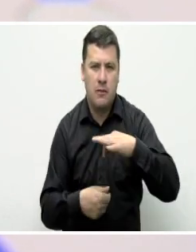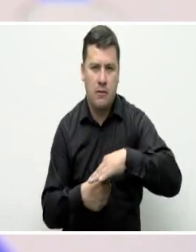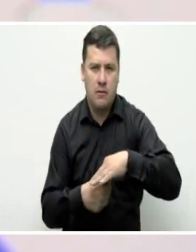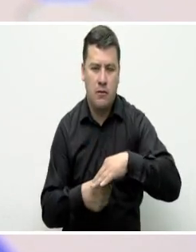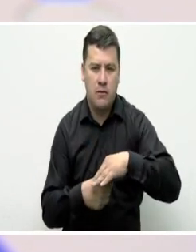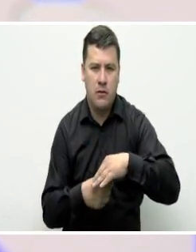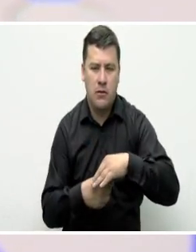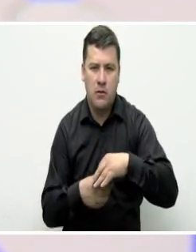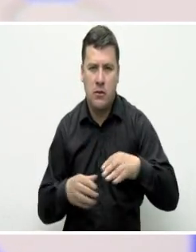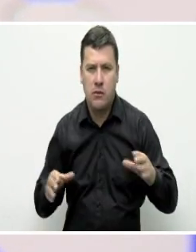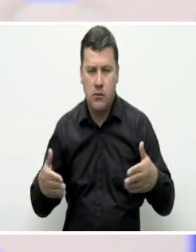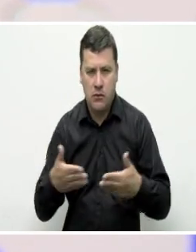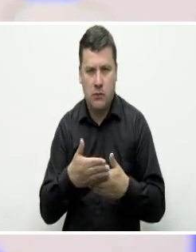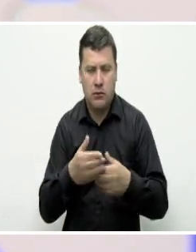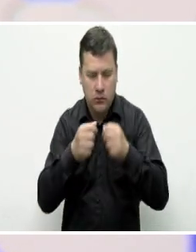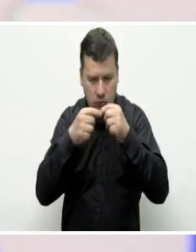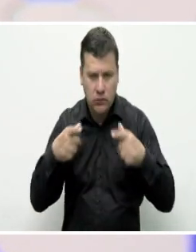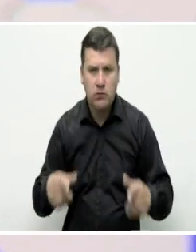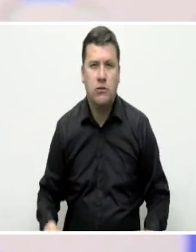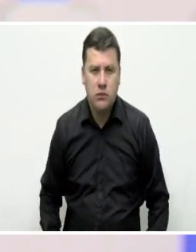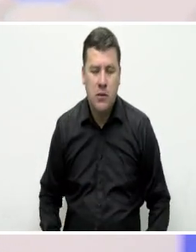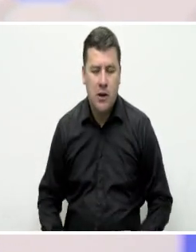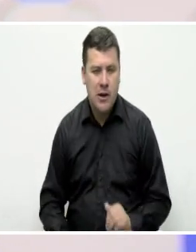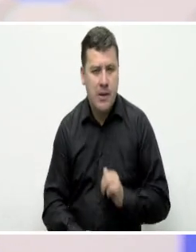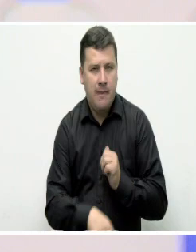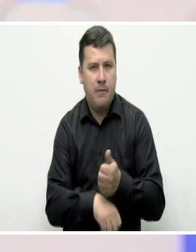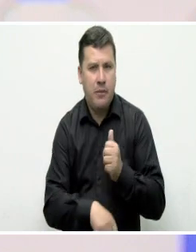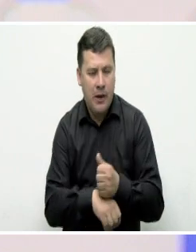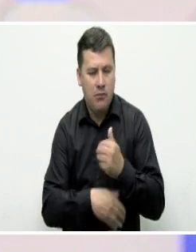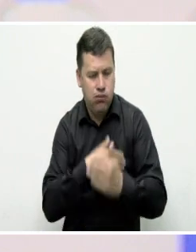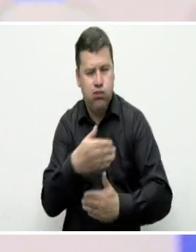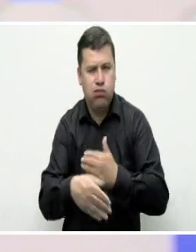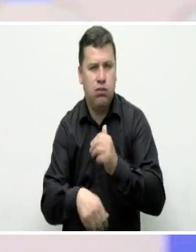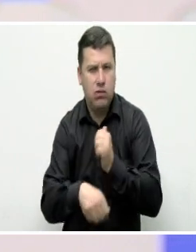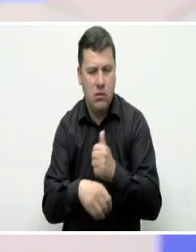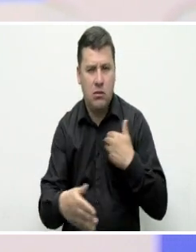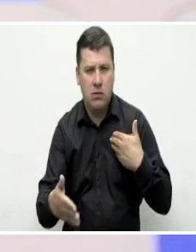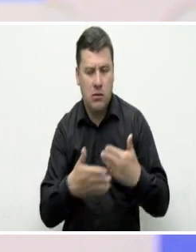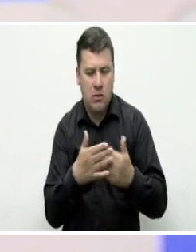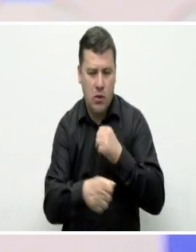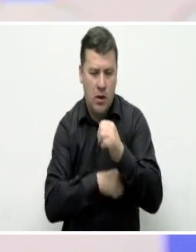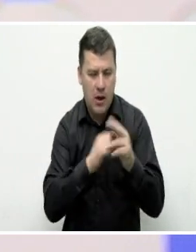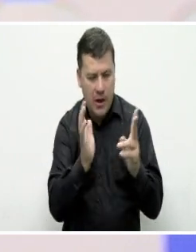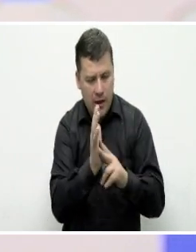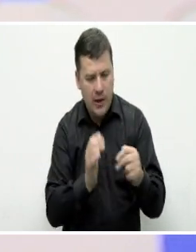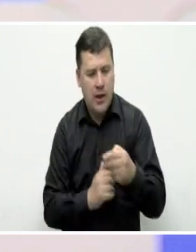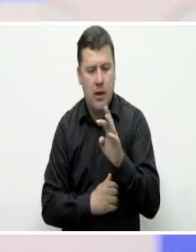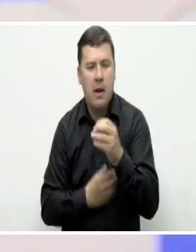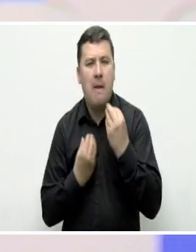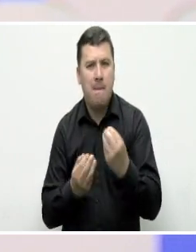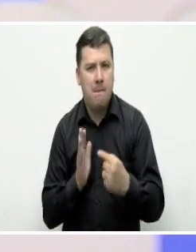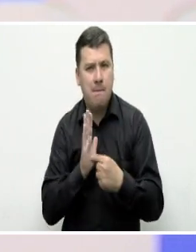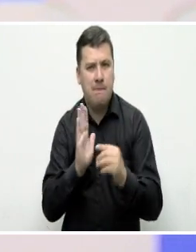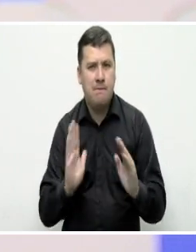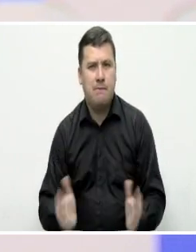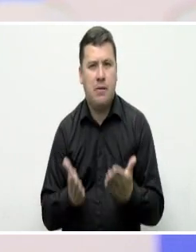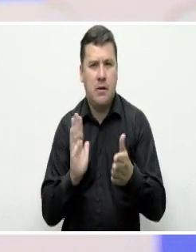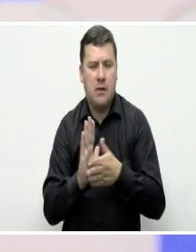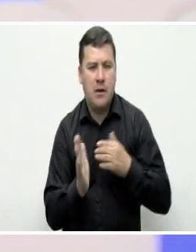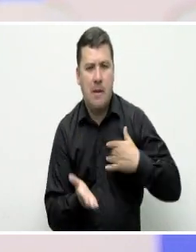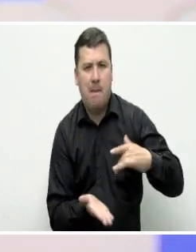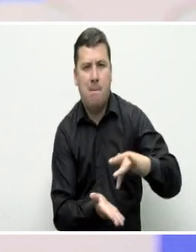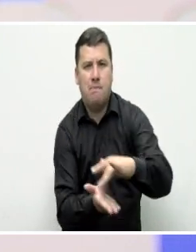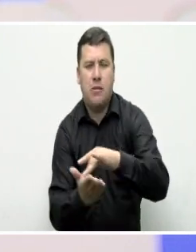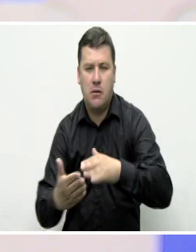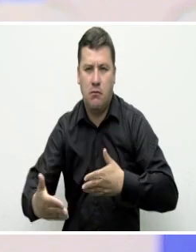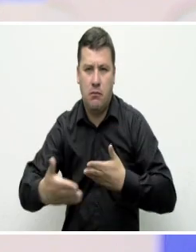las corporaciones públicas. Esa es la tarea que vamos a adelantar durante el 2019 para mejorar la